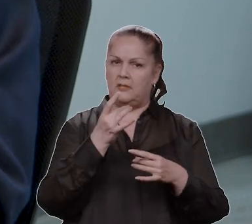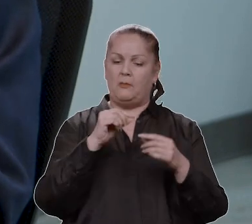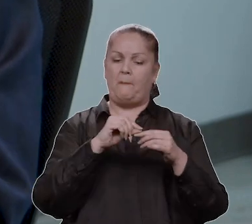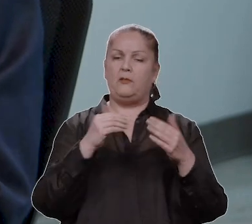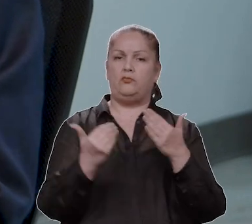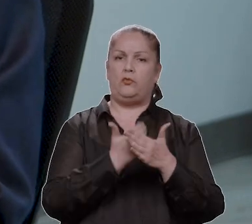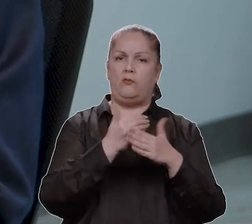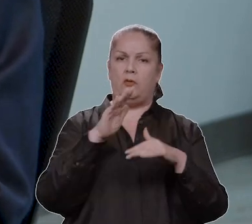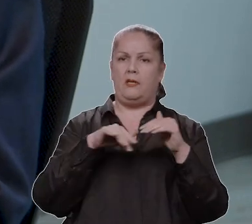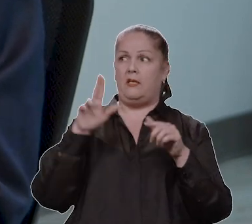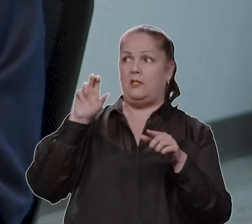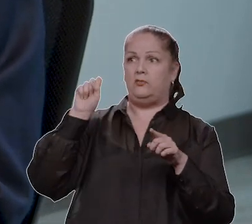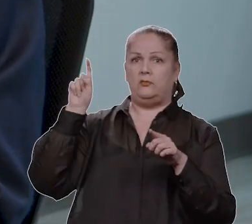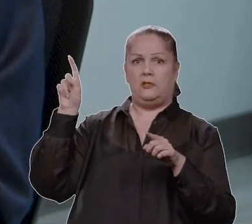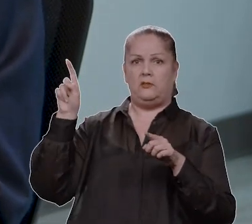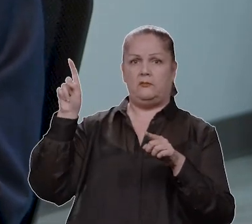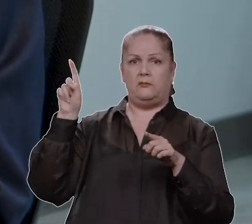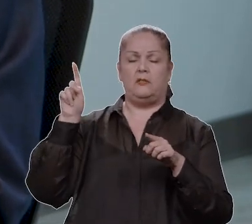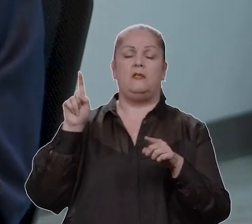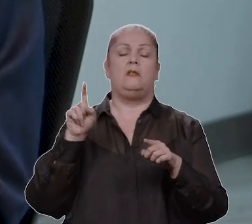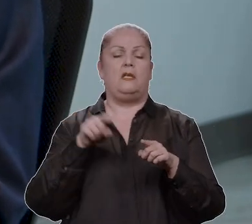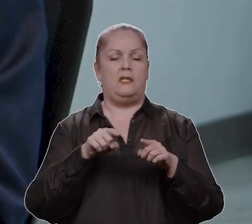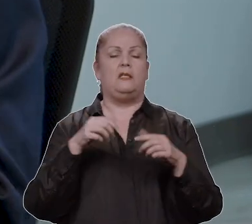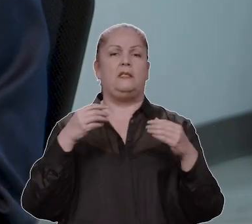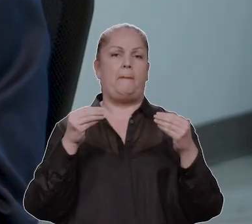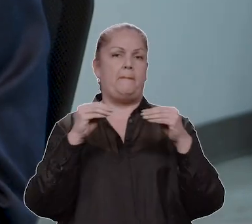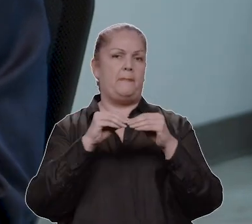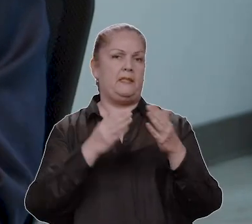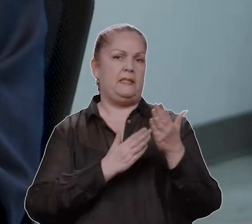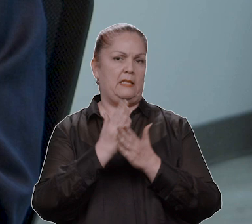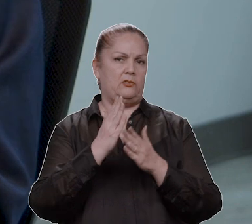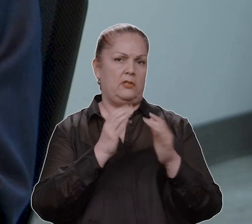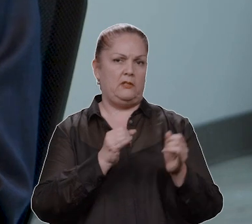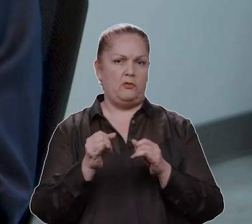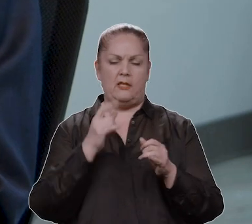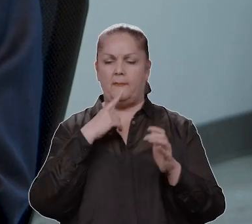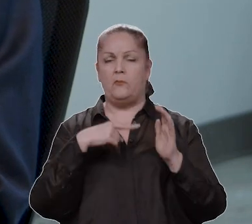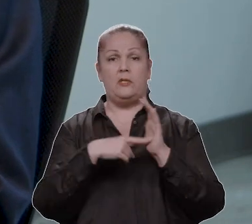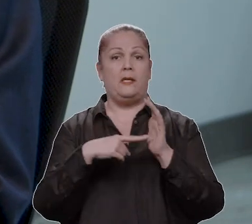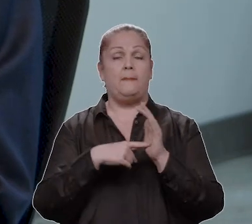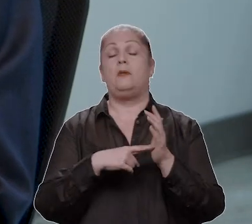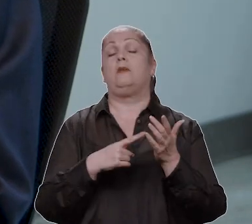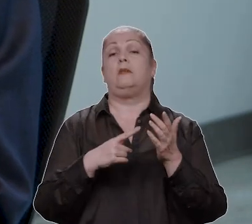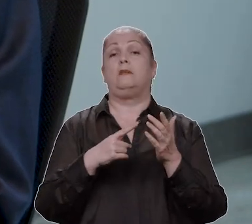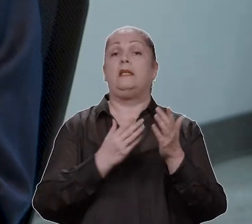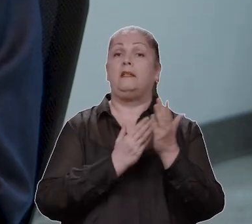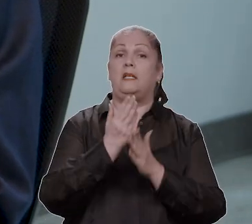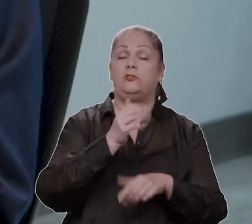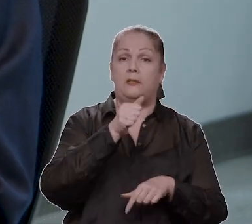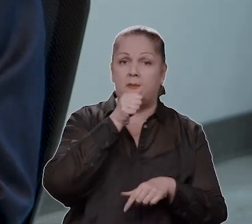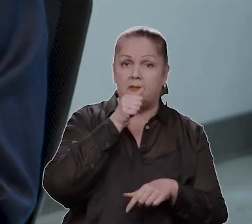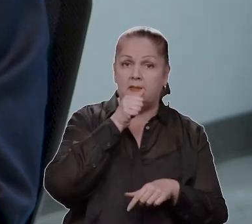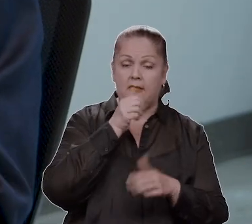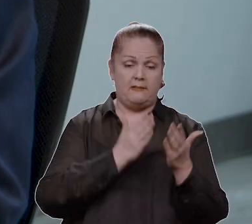que la Constitución de Estados Unidos. Incluye unos derechos individuales adicionales, como por ejemplo el derecho a la intimidad, el